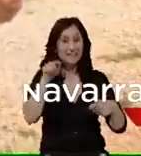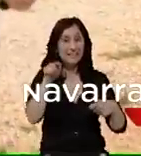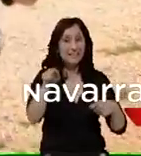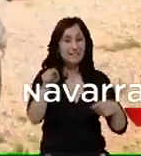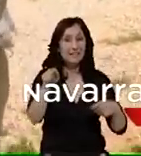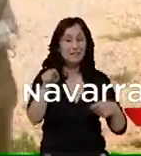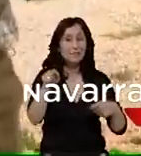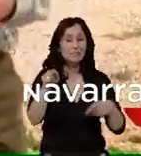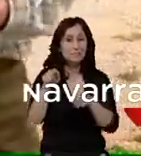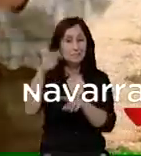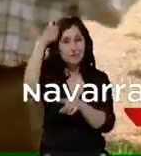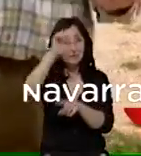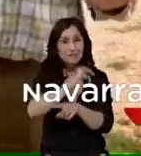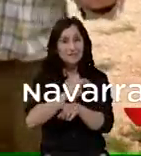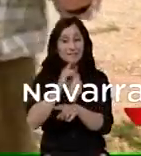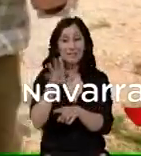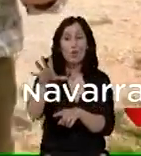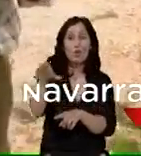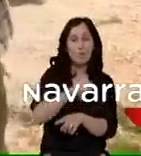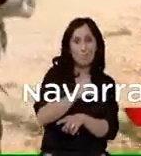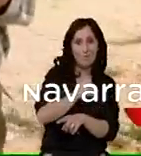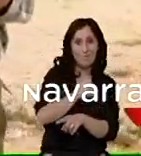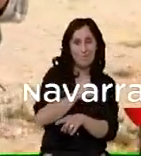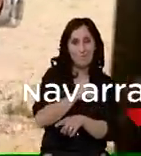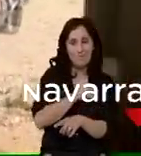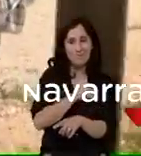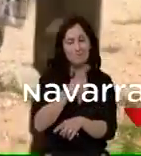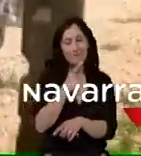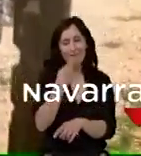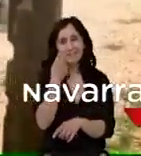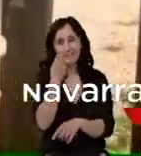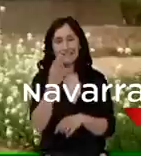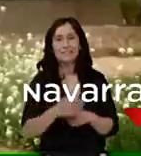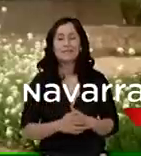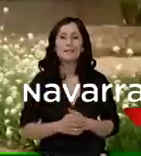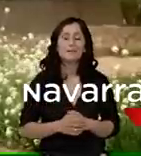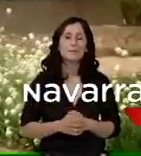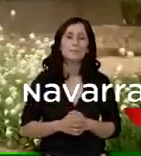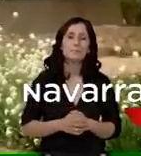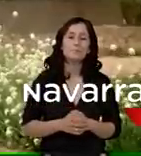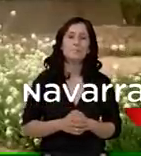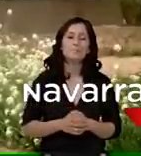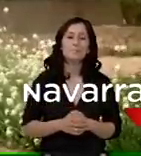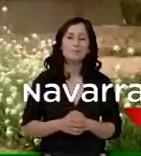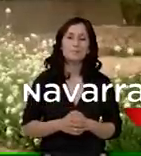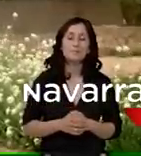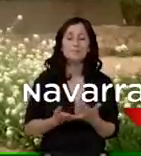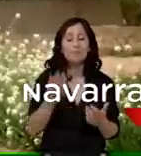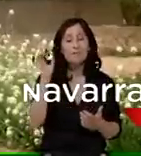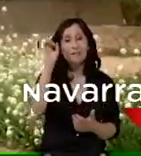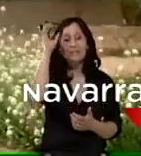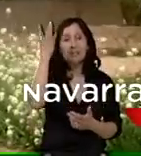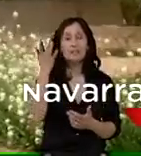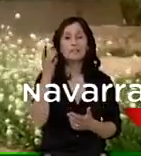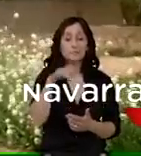señor que se la había comprado a mi padre. Fue muy curioso, sí. Y la idea es eso,